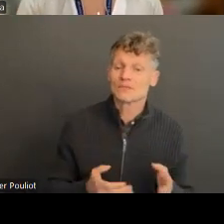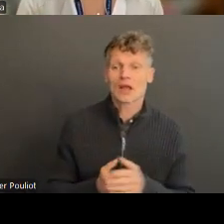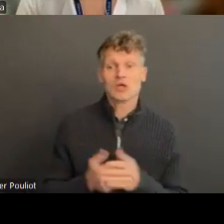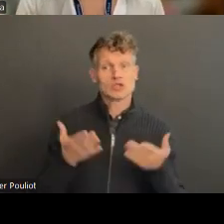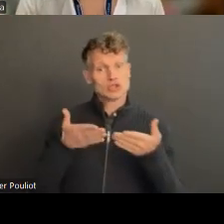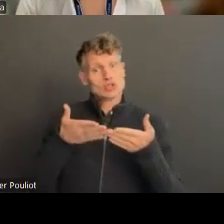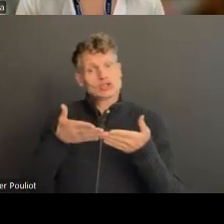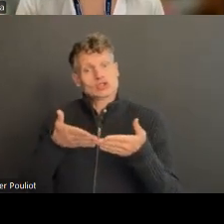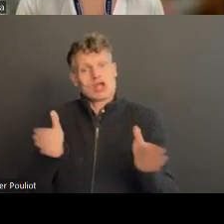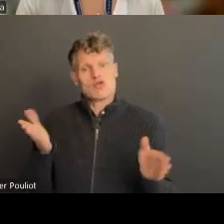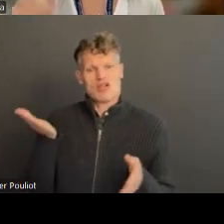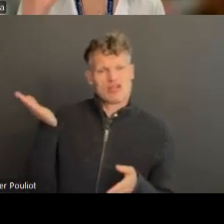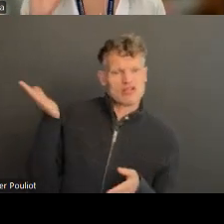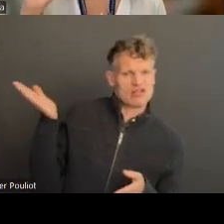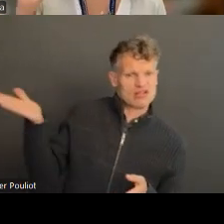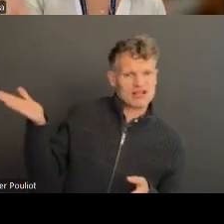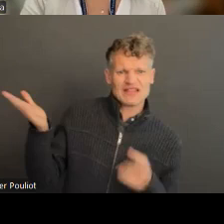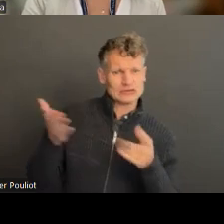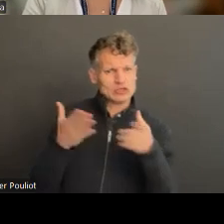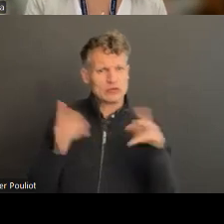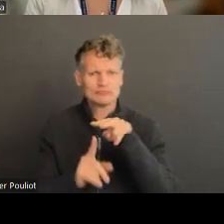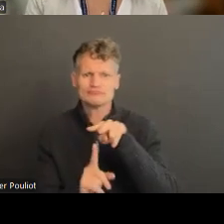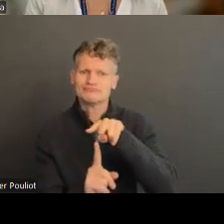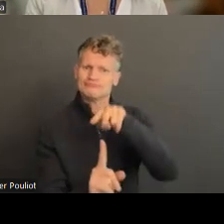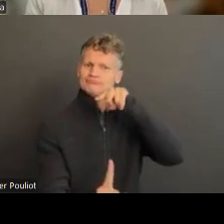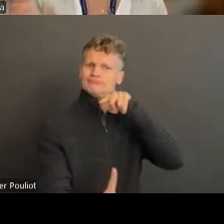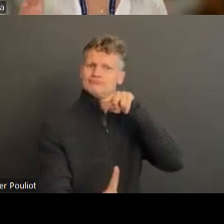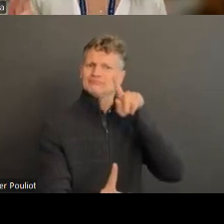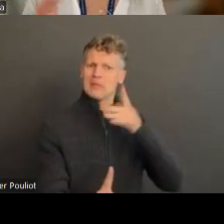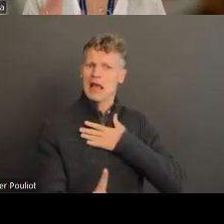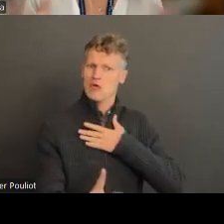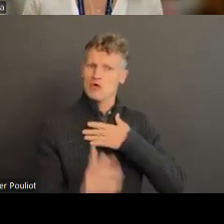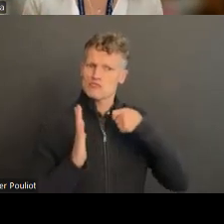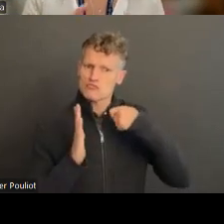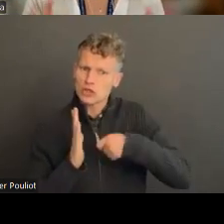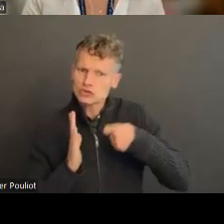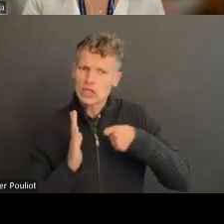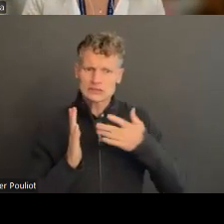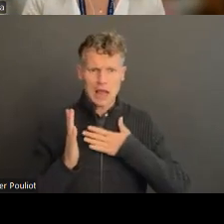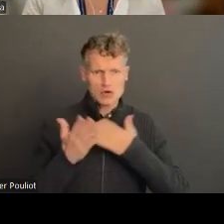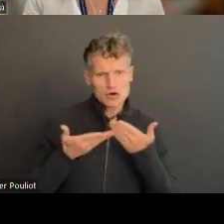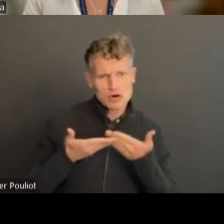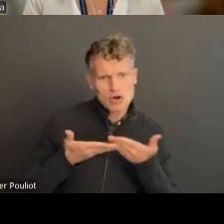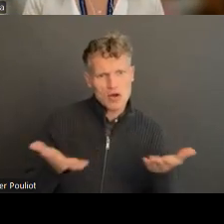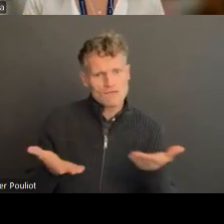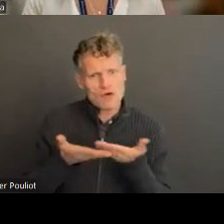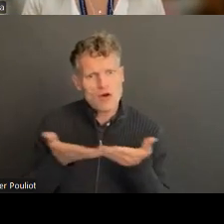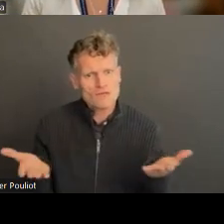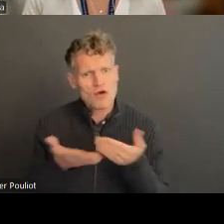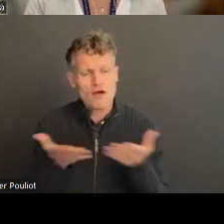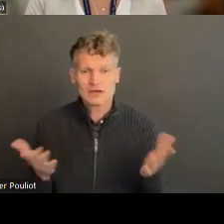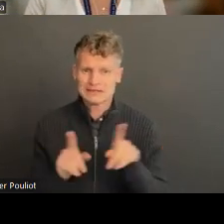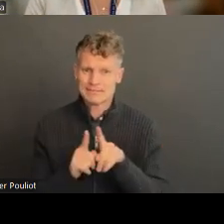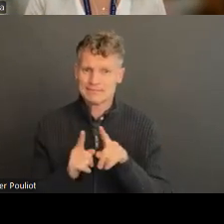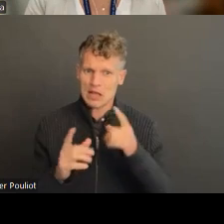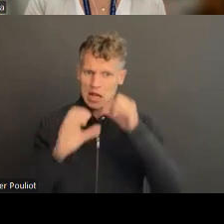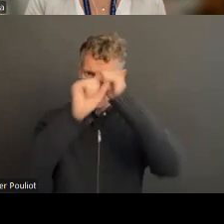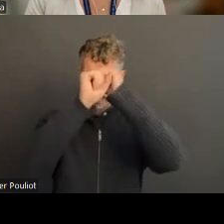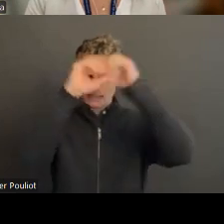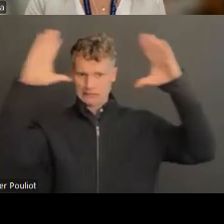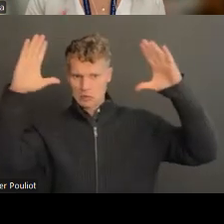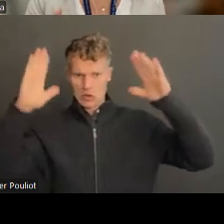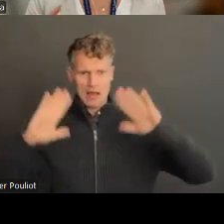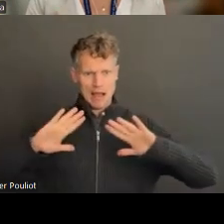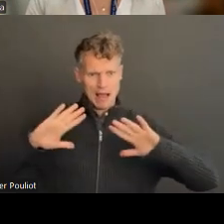el problema, ¿cierto?, ver el espacio de la solución, construir un diagrama que se los voy a mostrar a continuación, redactar resúmenes